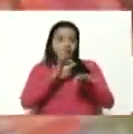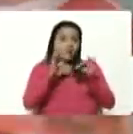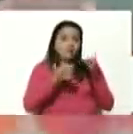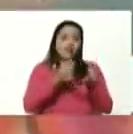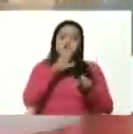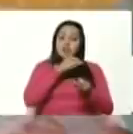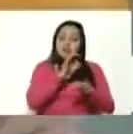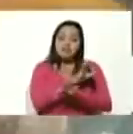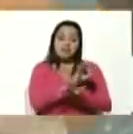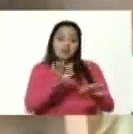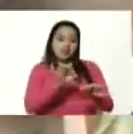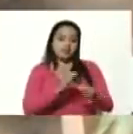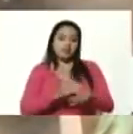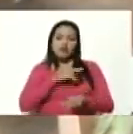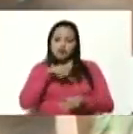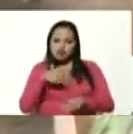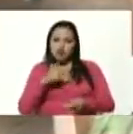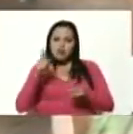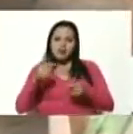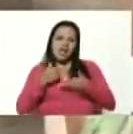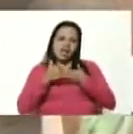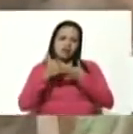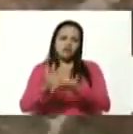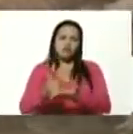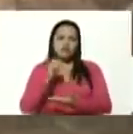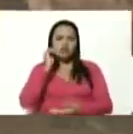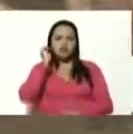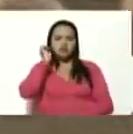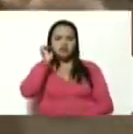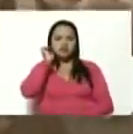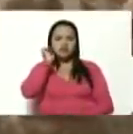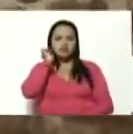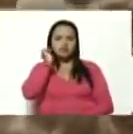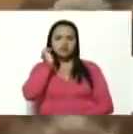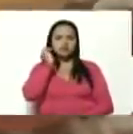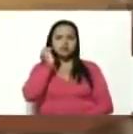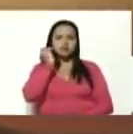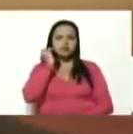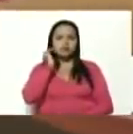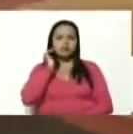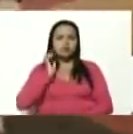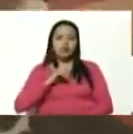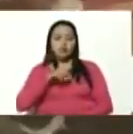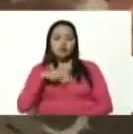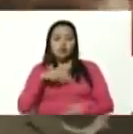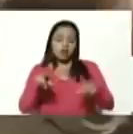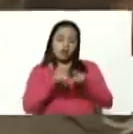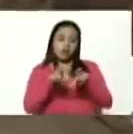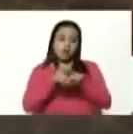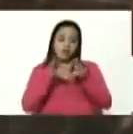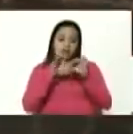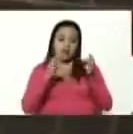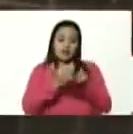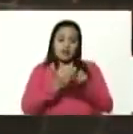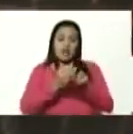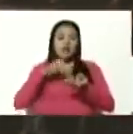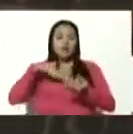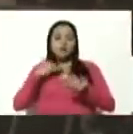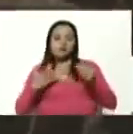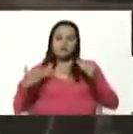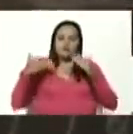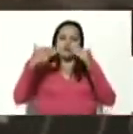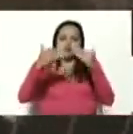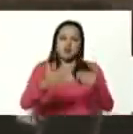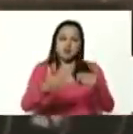tienen y uno también colabora porque somos familia. Y en eso estamos, para poder salir adelante.